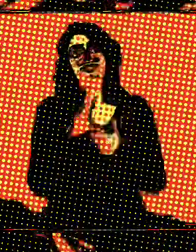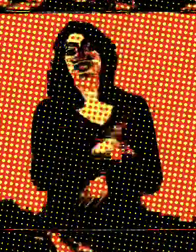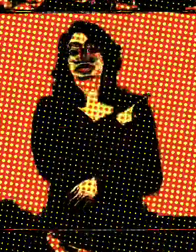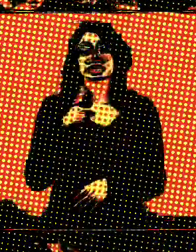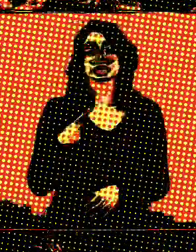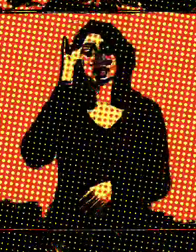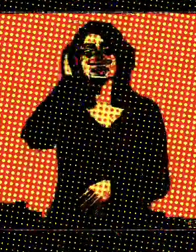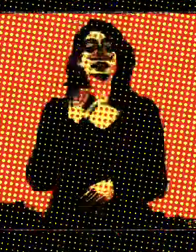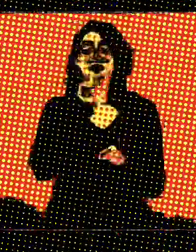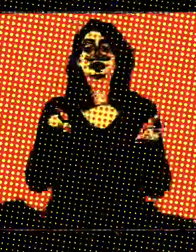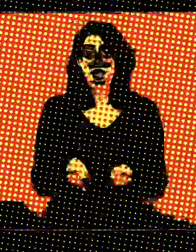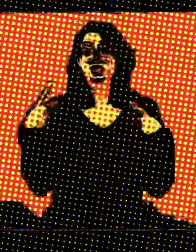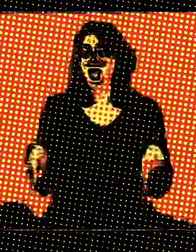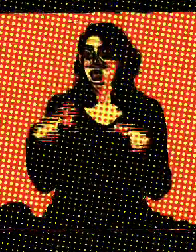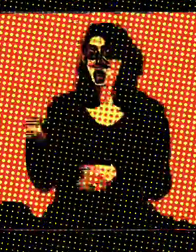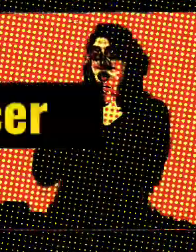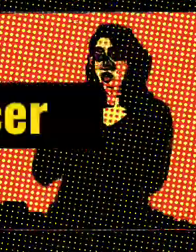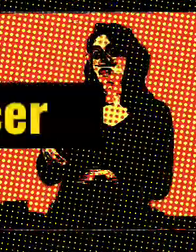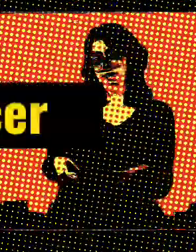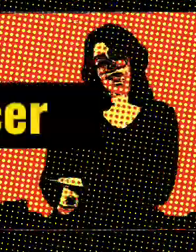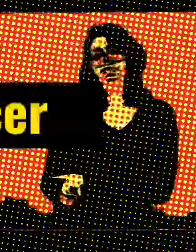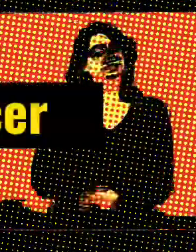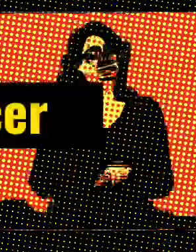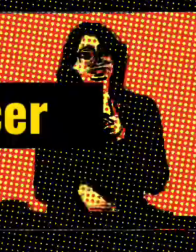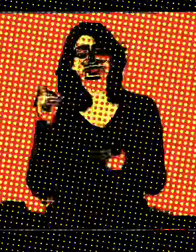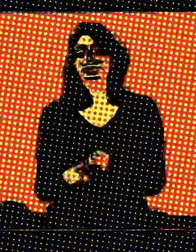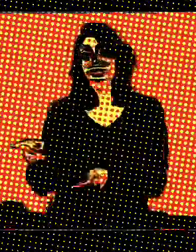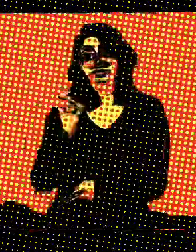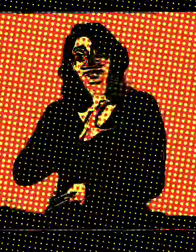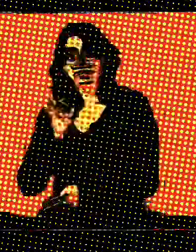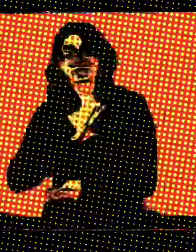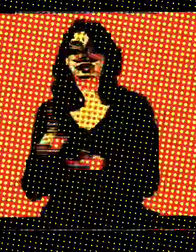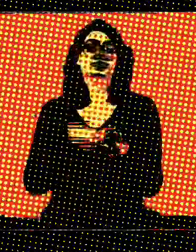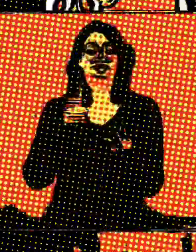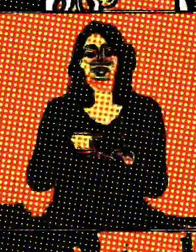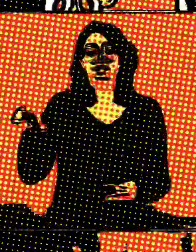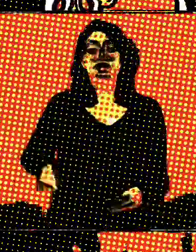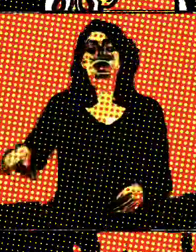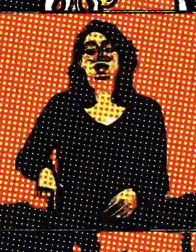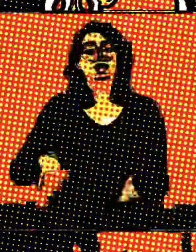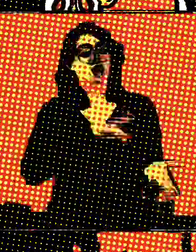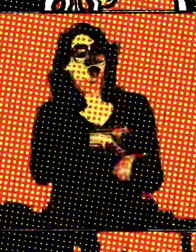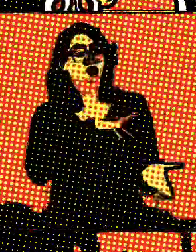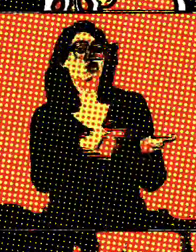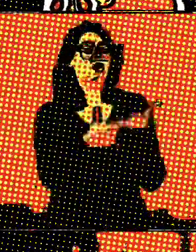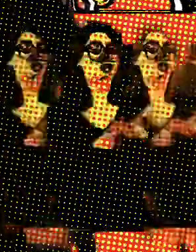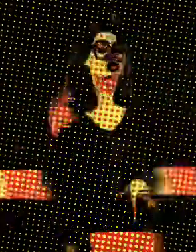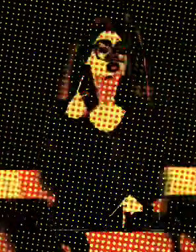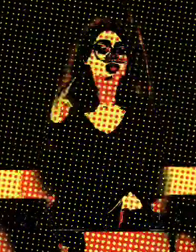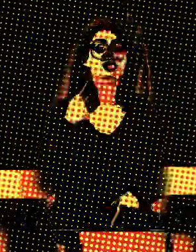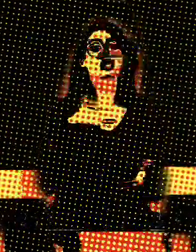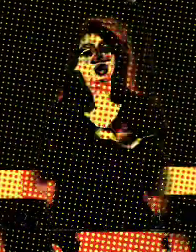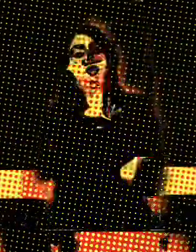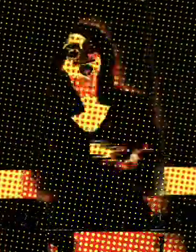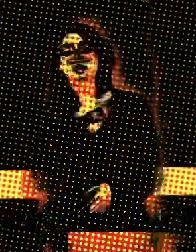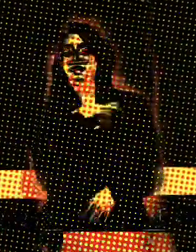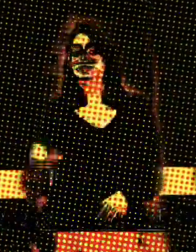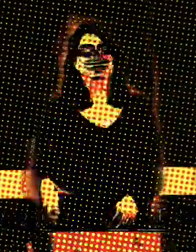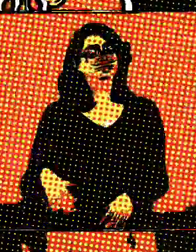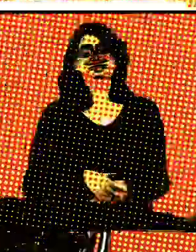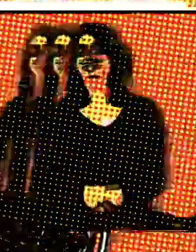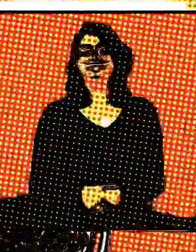concreto, la compra del voto, la intimidación, el uso del presupuesto público para favorecer a candidatos y partidos, el acarreo,